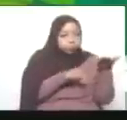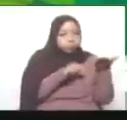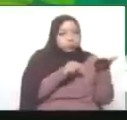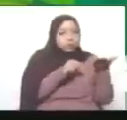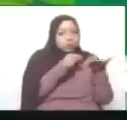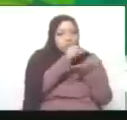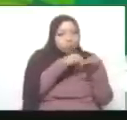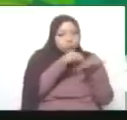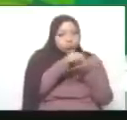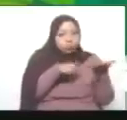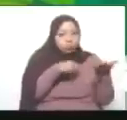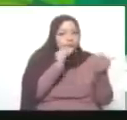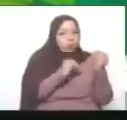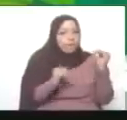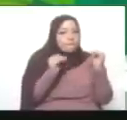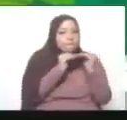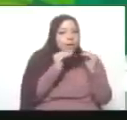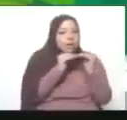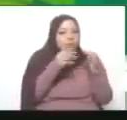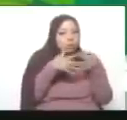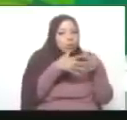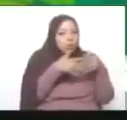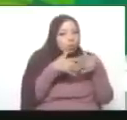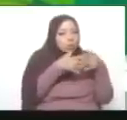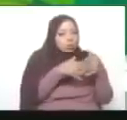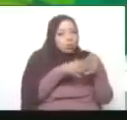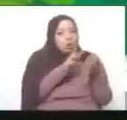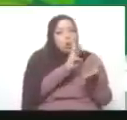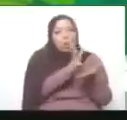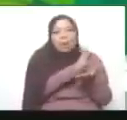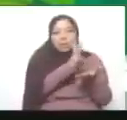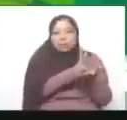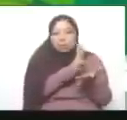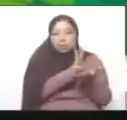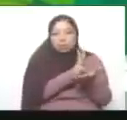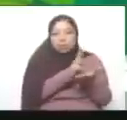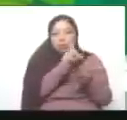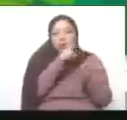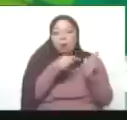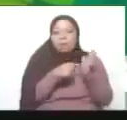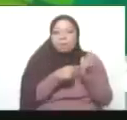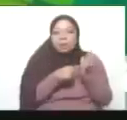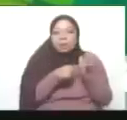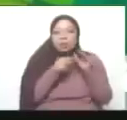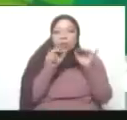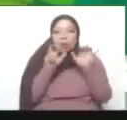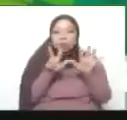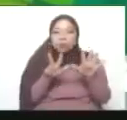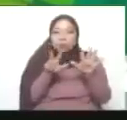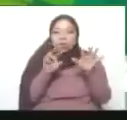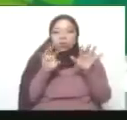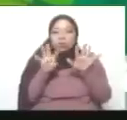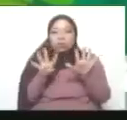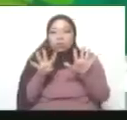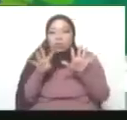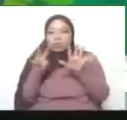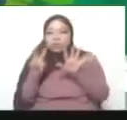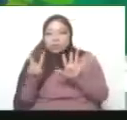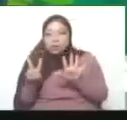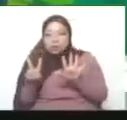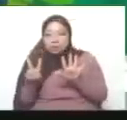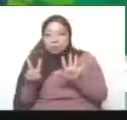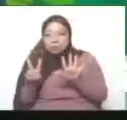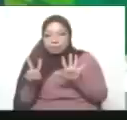el pacto de Washington el acuerdo de Washington 1897 que